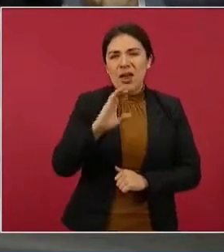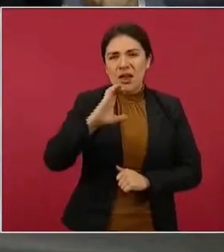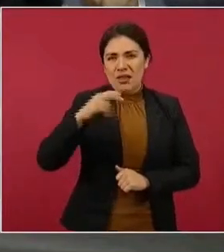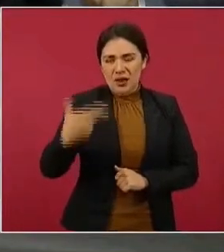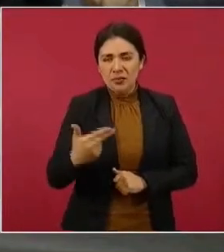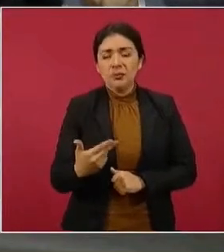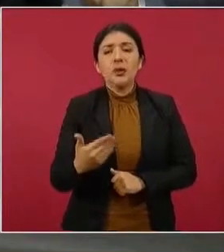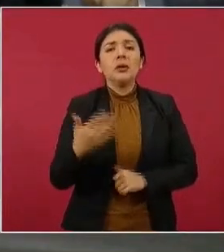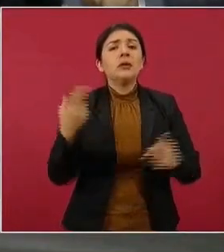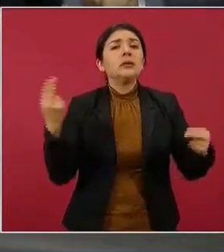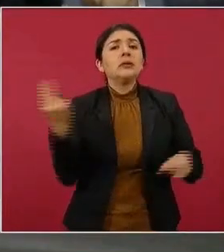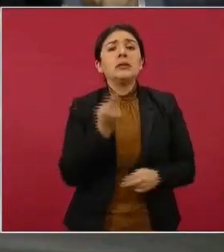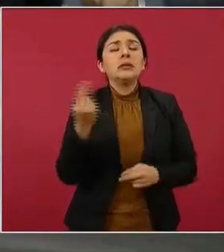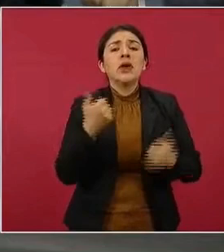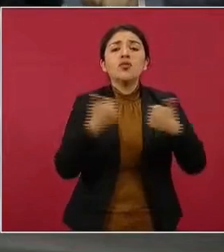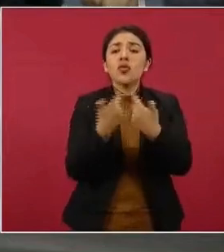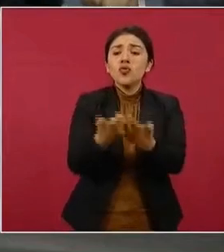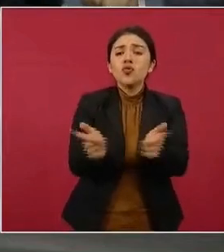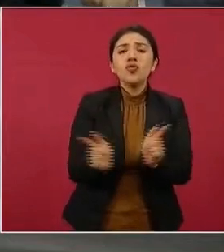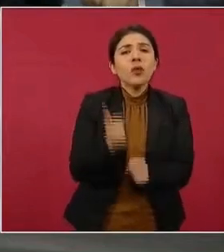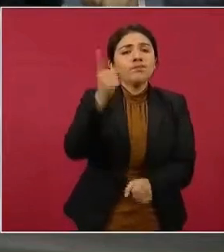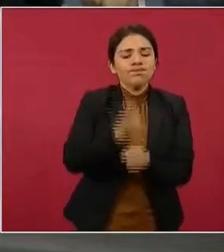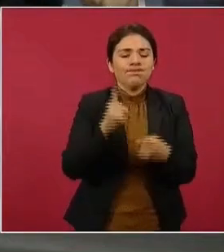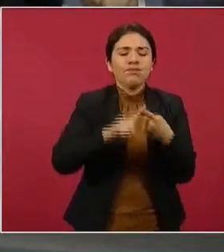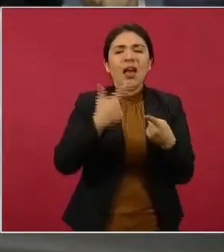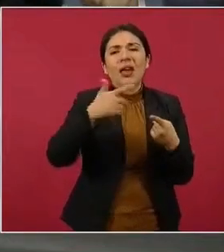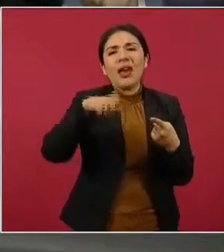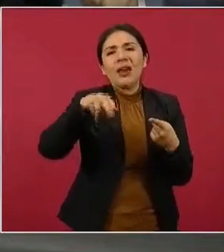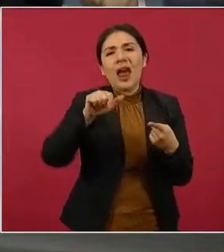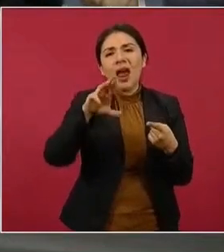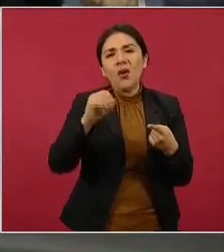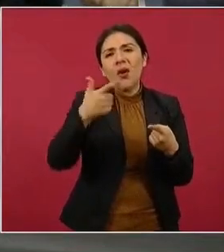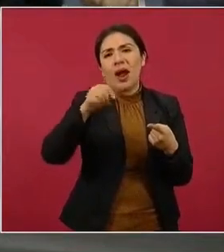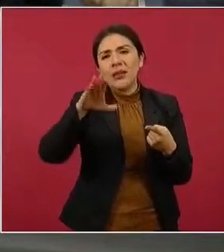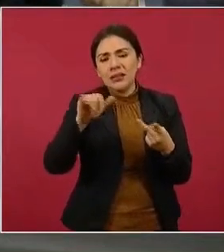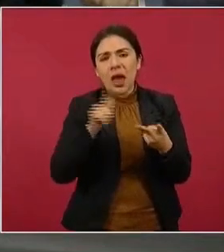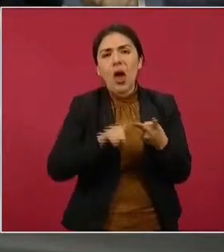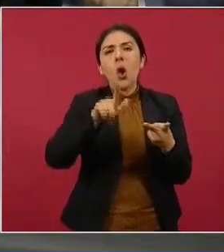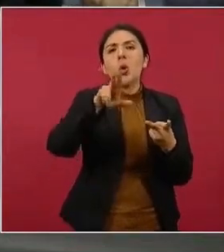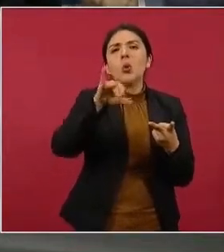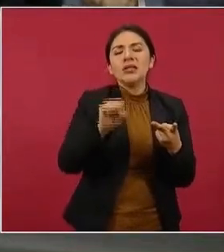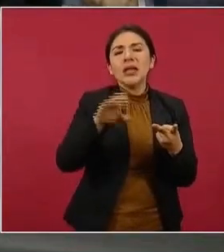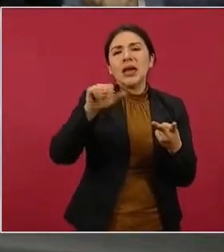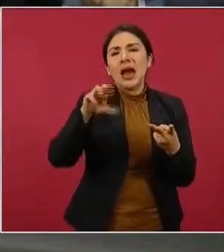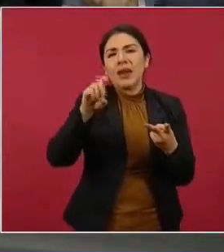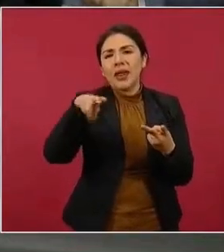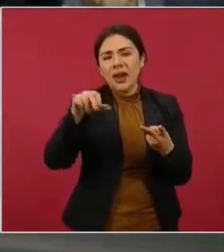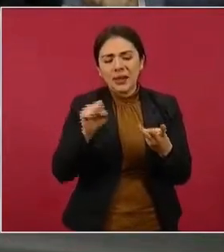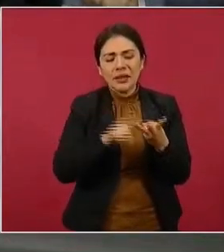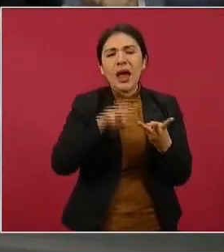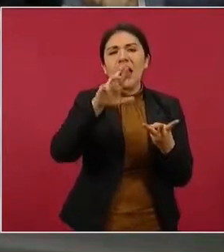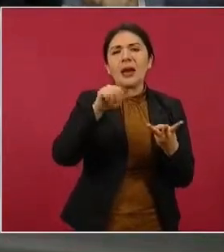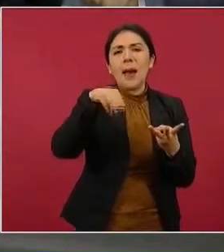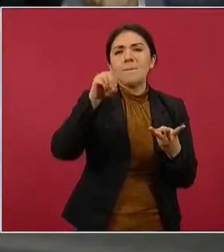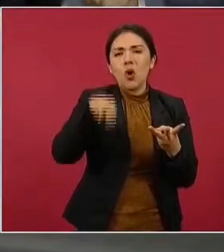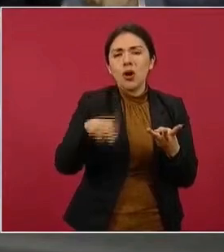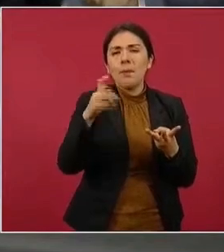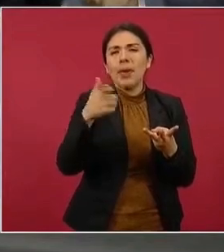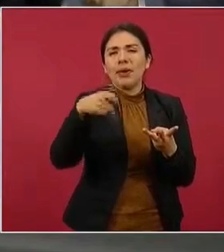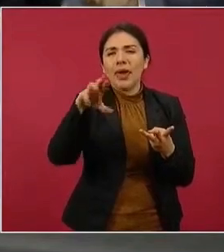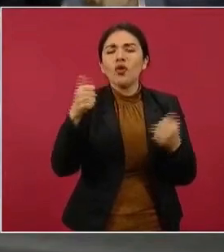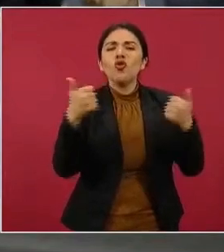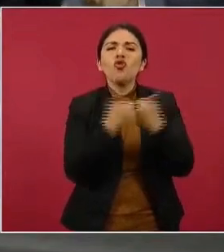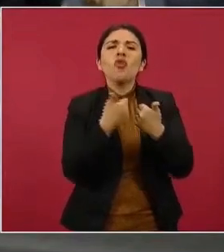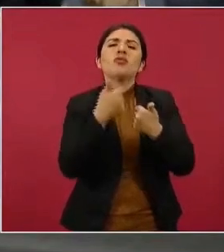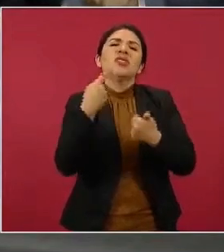grupo selecto cuyas figuras estelares, Genaro García Luna, Luis Cárdenas Palomino y Ramón Pequeño García, acompañados por la fracción más